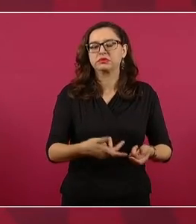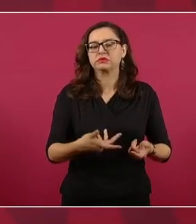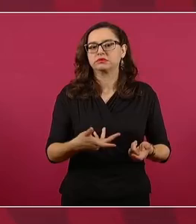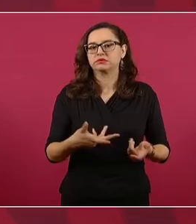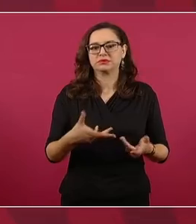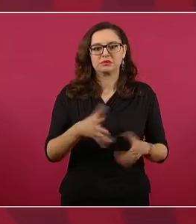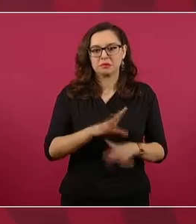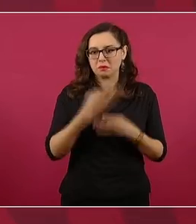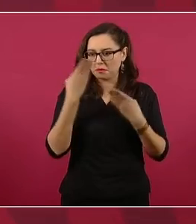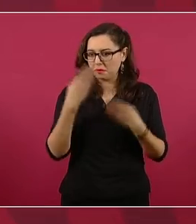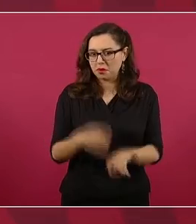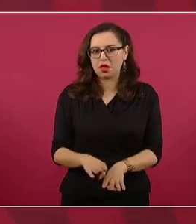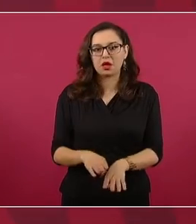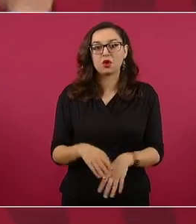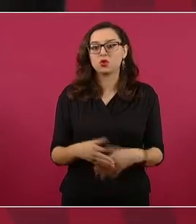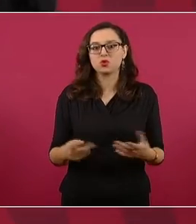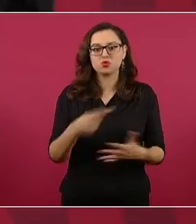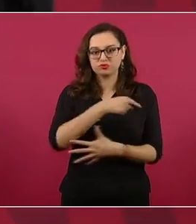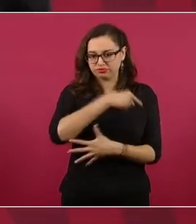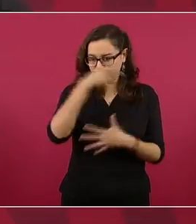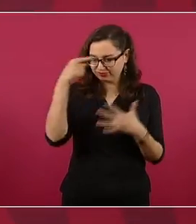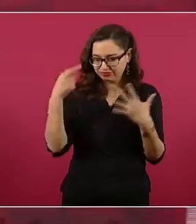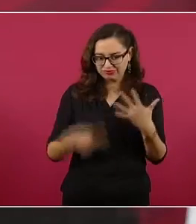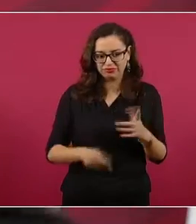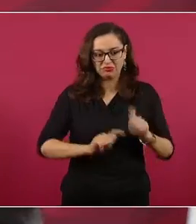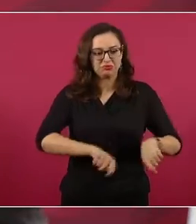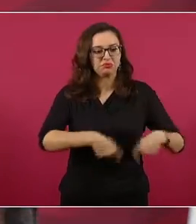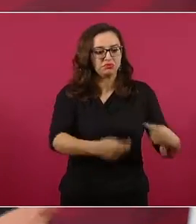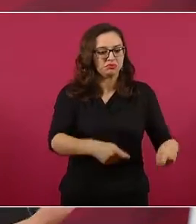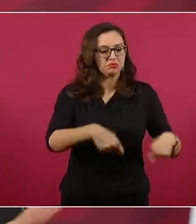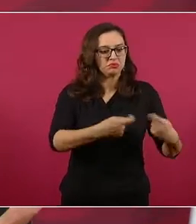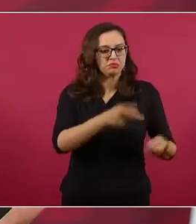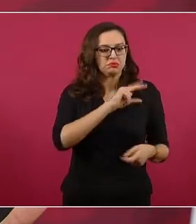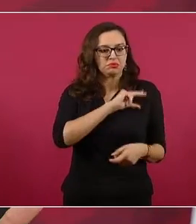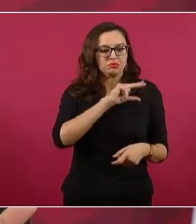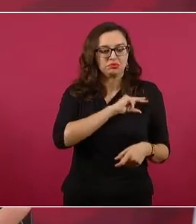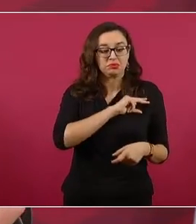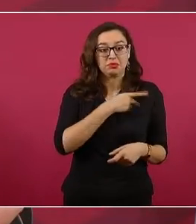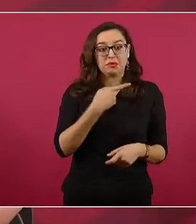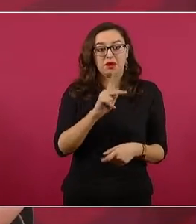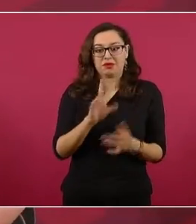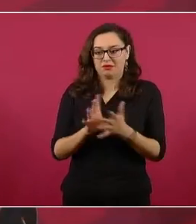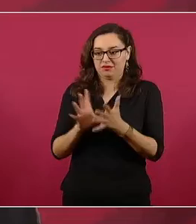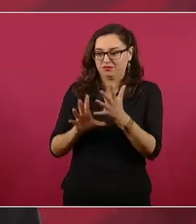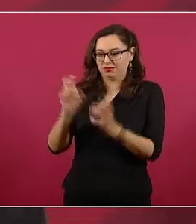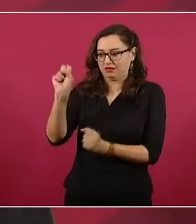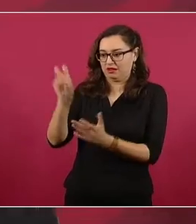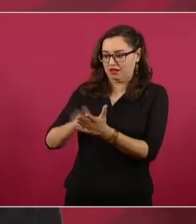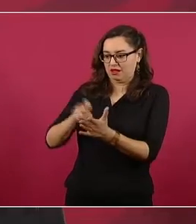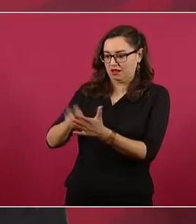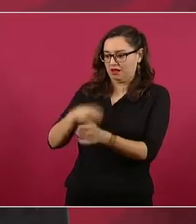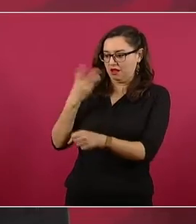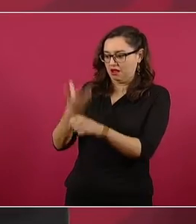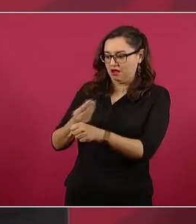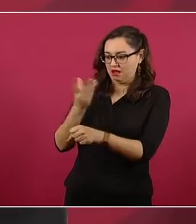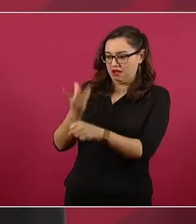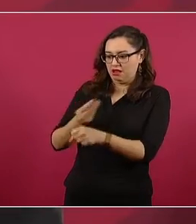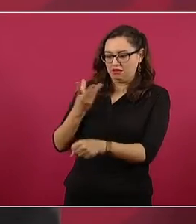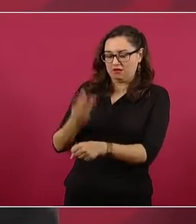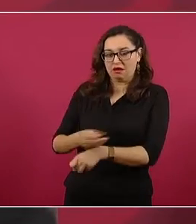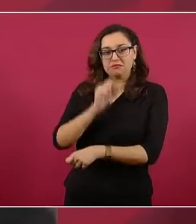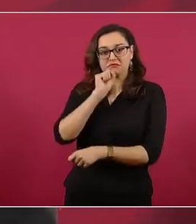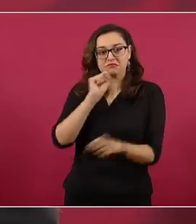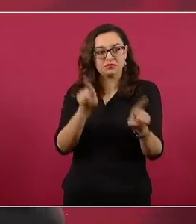los bancos, todo eso fue reforma constitucional. Y lo de